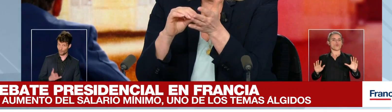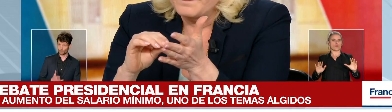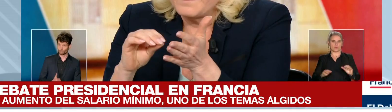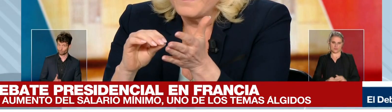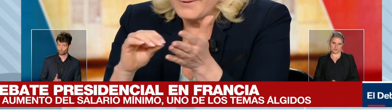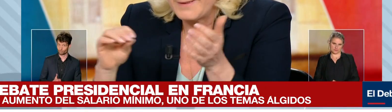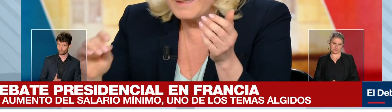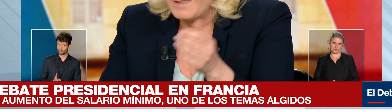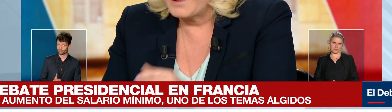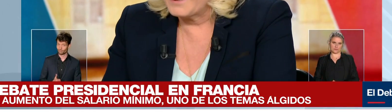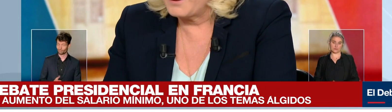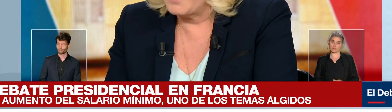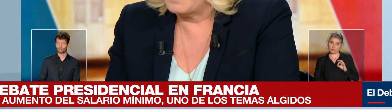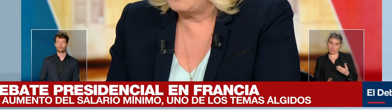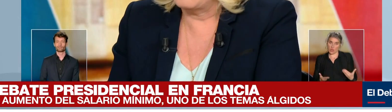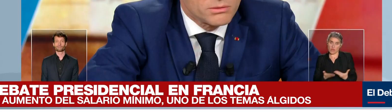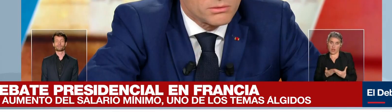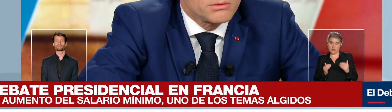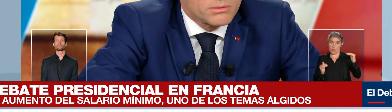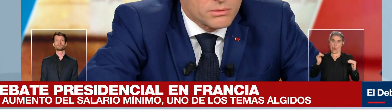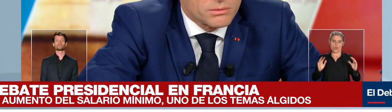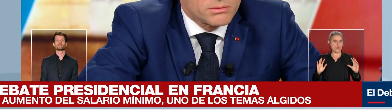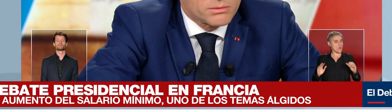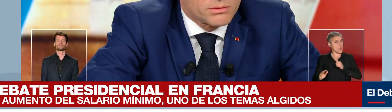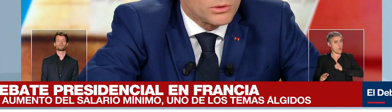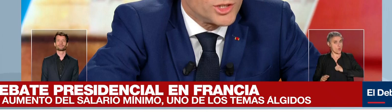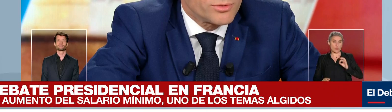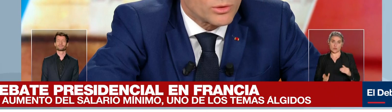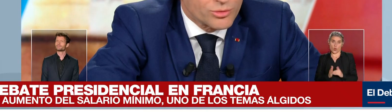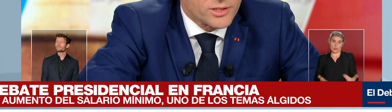¿Así? Porque actualmente